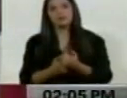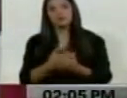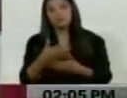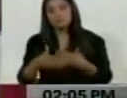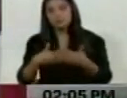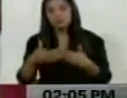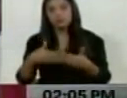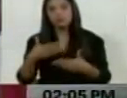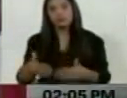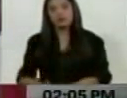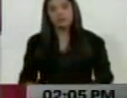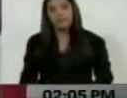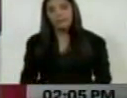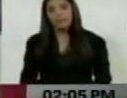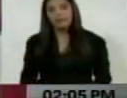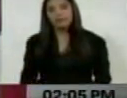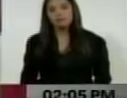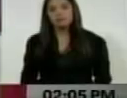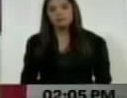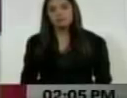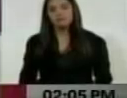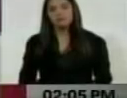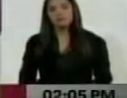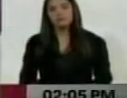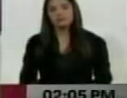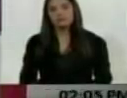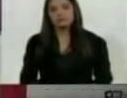transitar lo que le toque en los caminos.